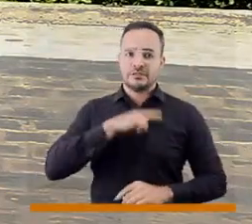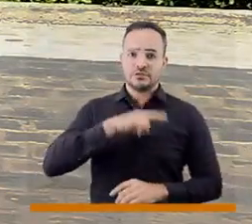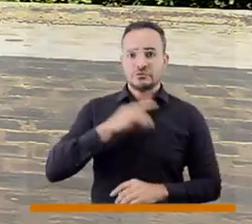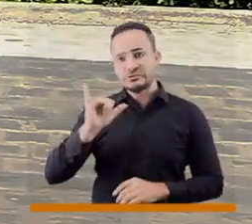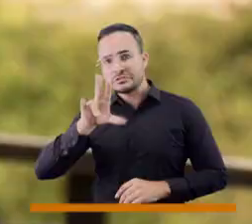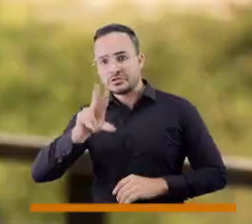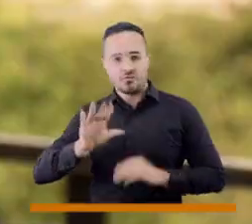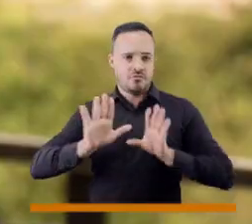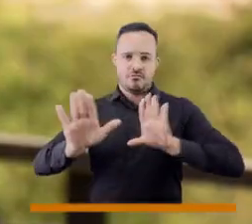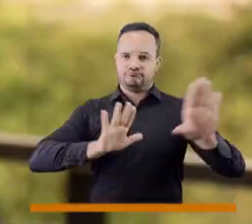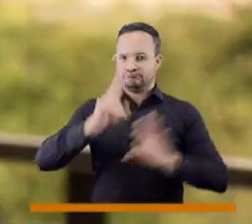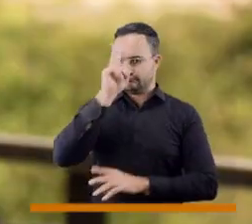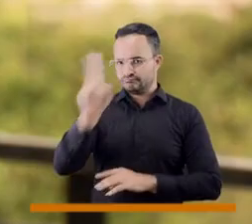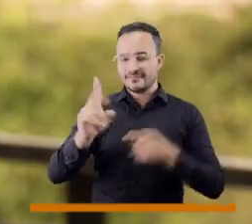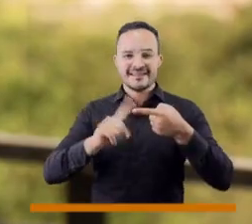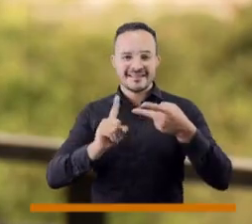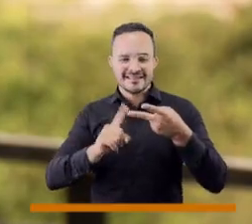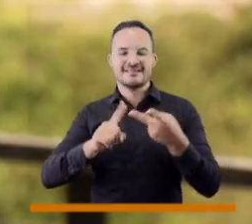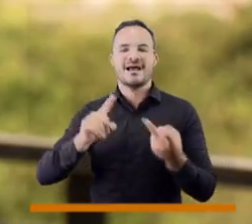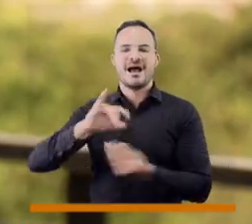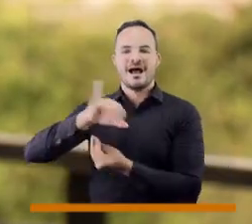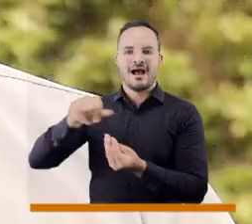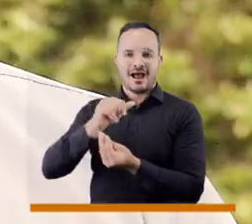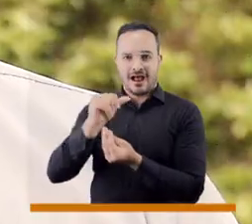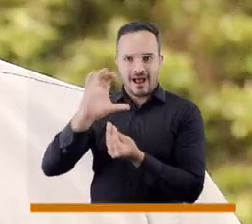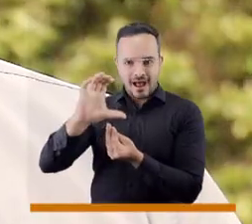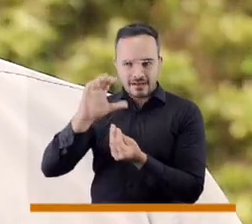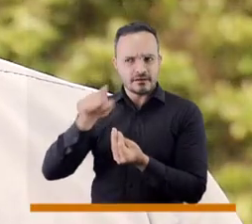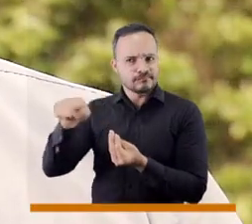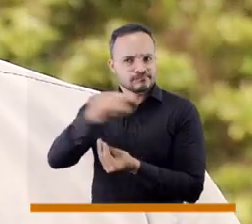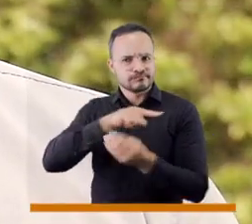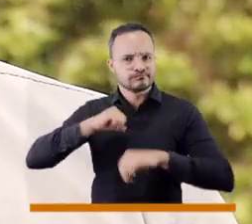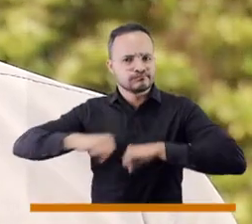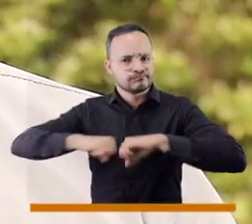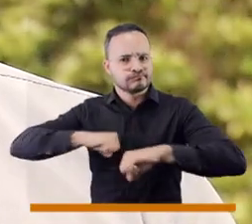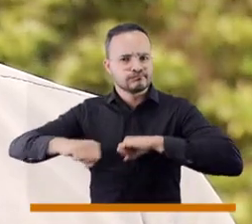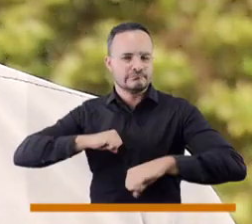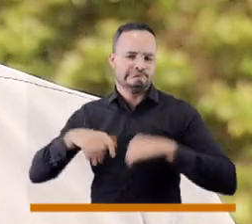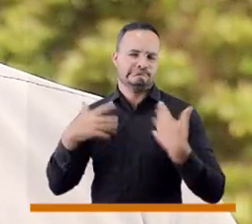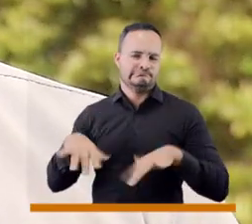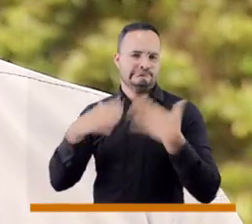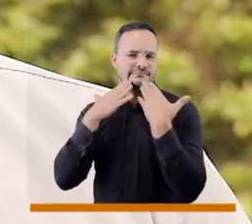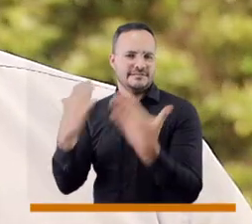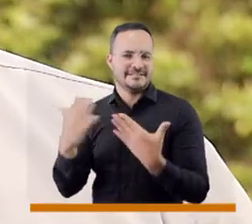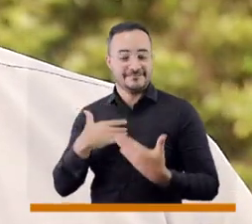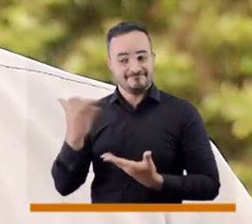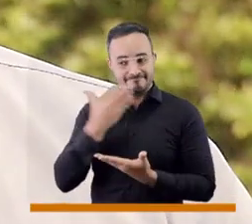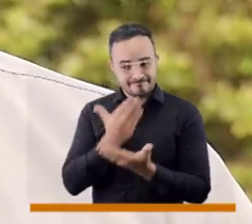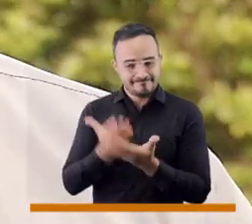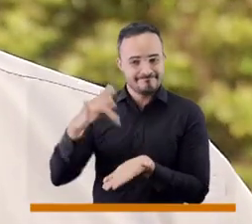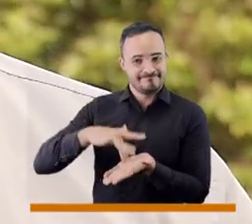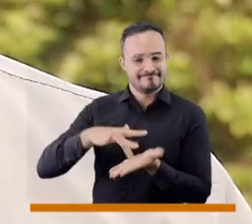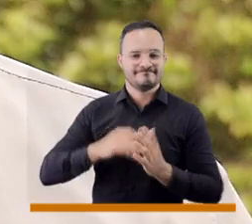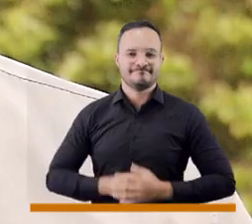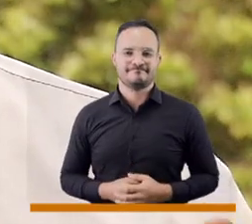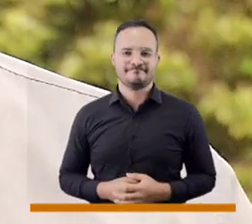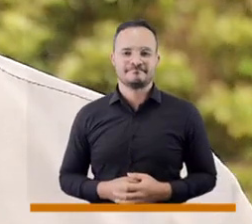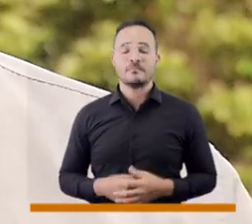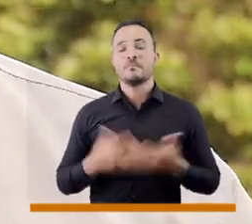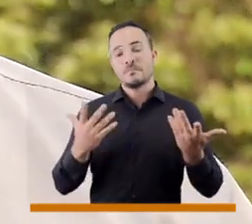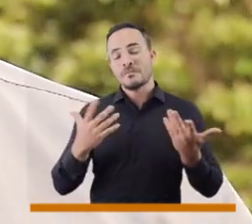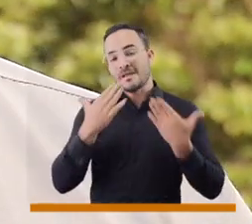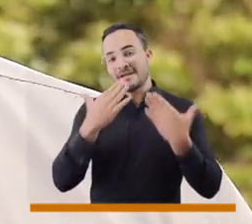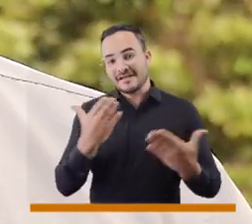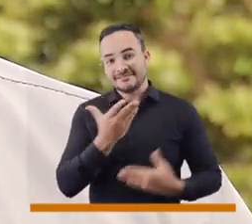dos, la tarea de las juntas de acción comunal en el distrito. Bienvenido y gracias por estar con nosotros. Muchas gracias, Catherine. Un saludo